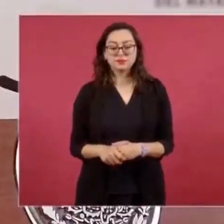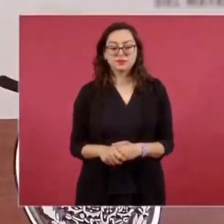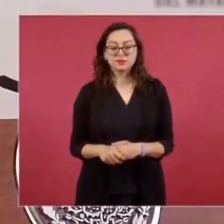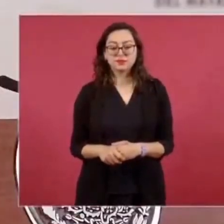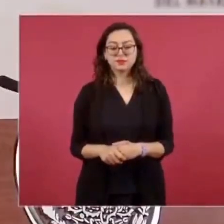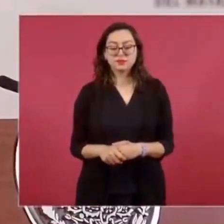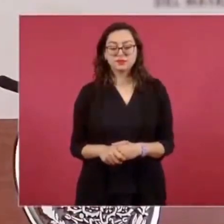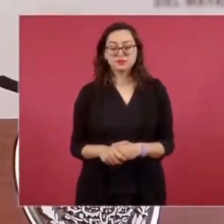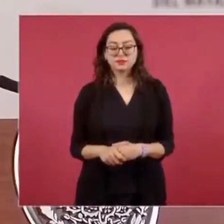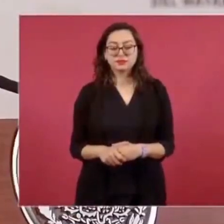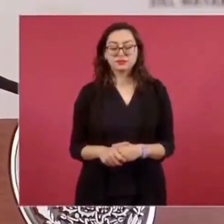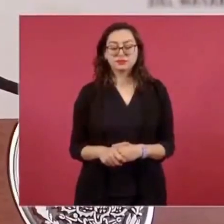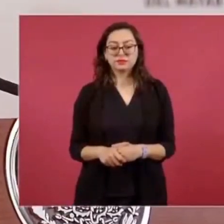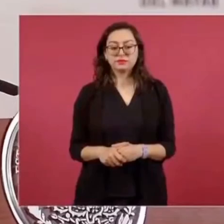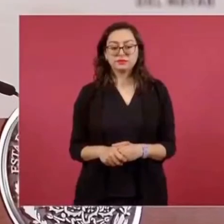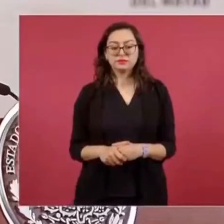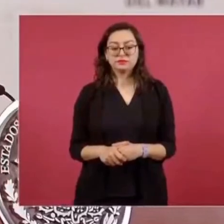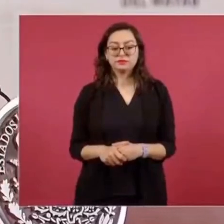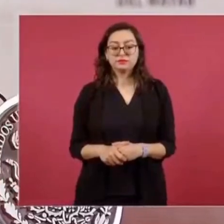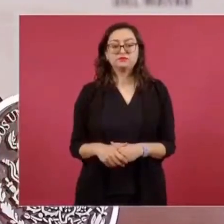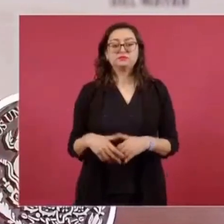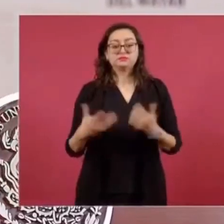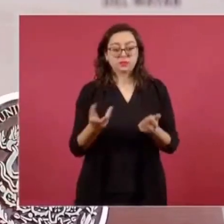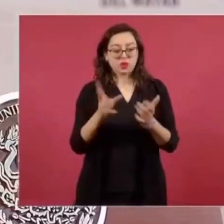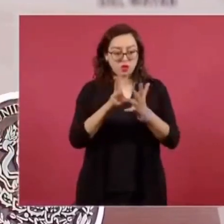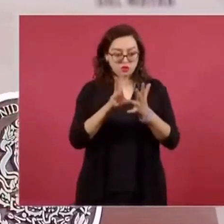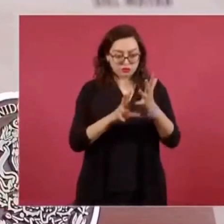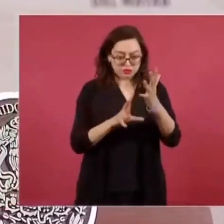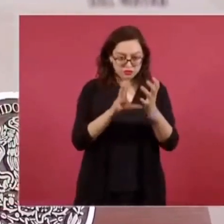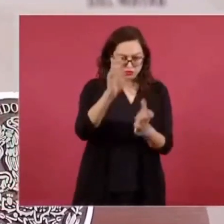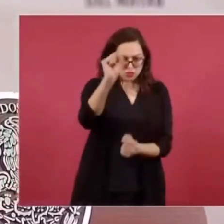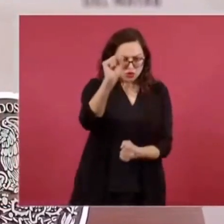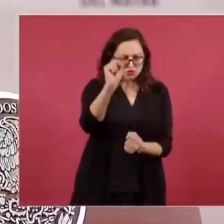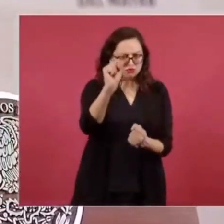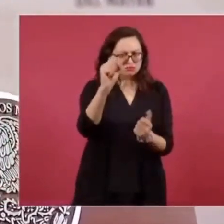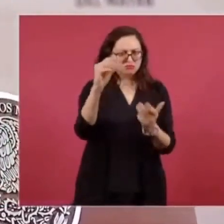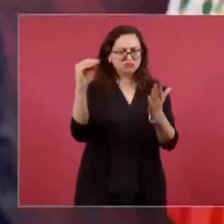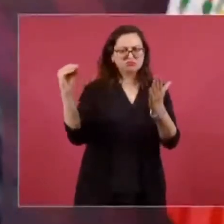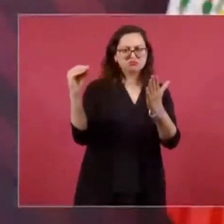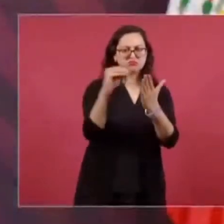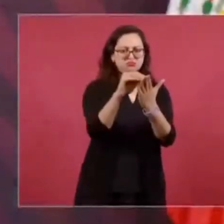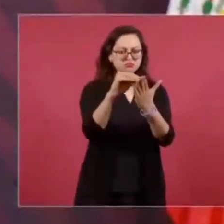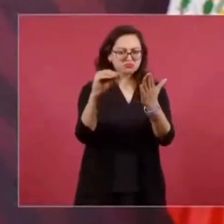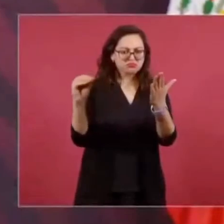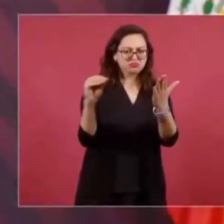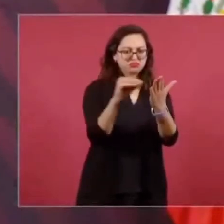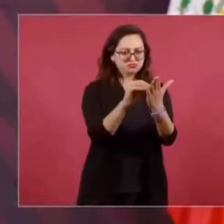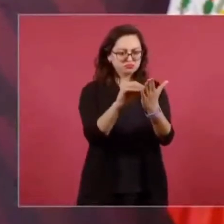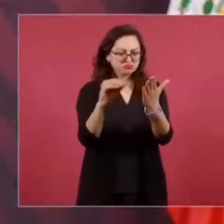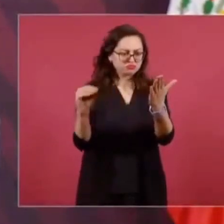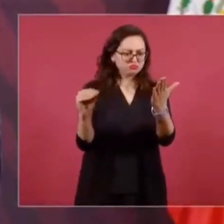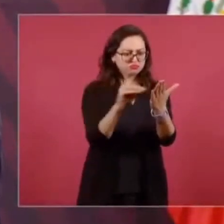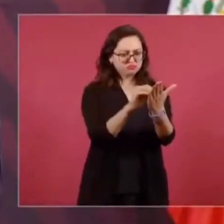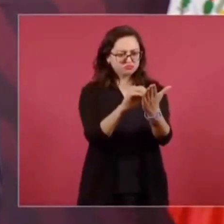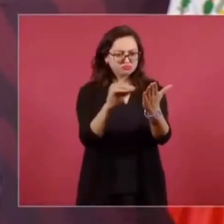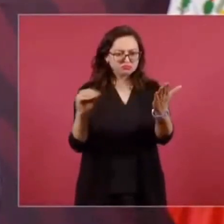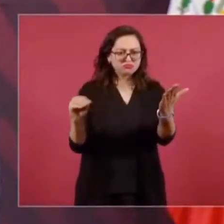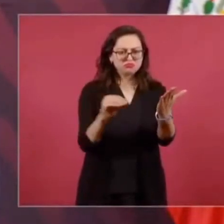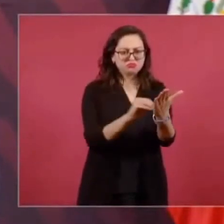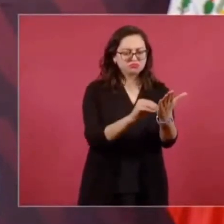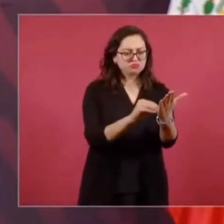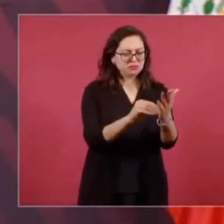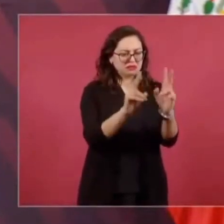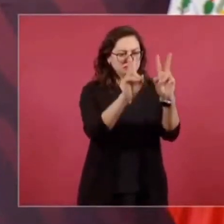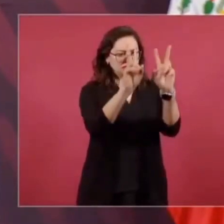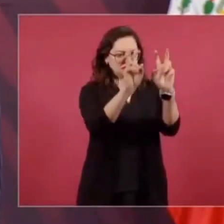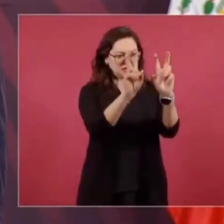Todas las grandes disposiciones constitucionales, se lee en el Plan de San Luis,